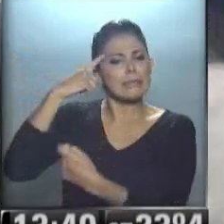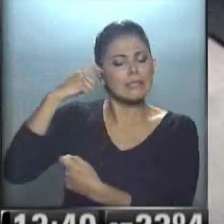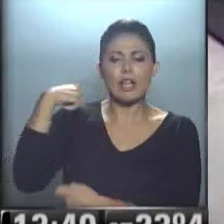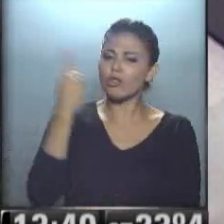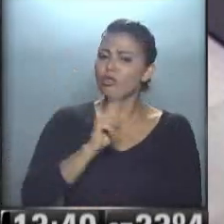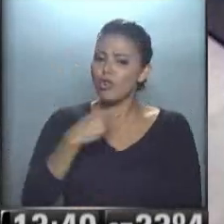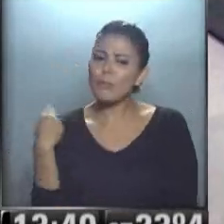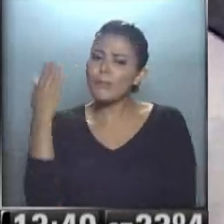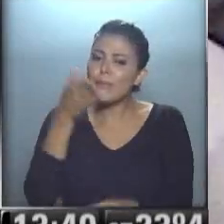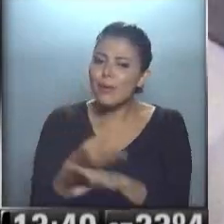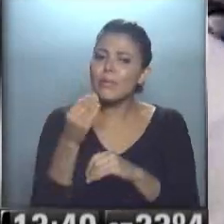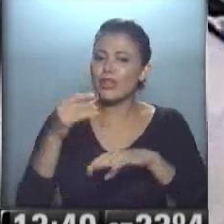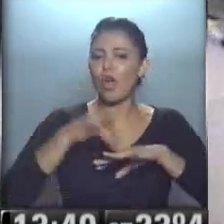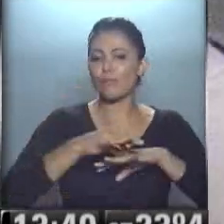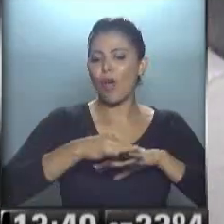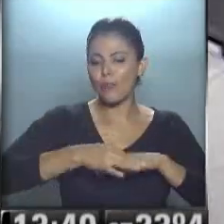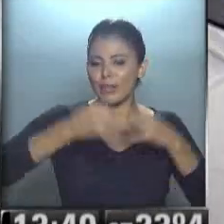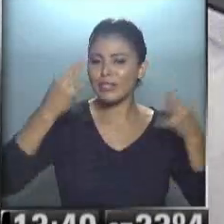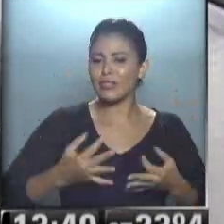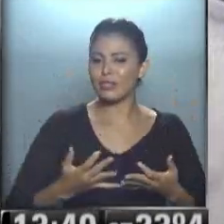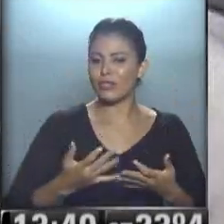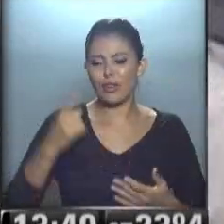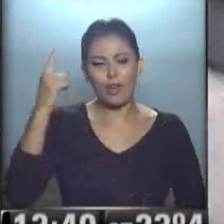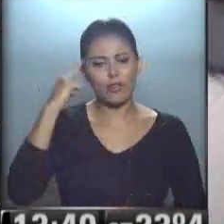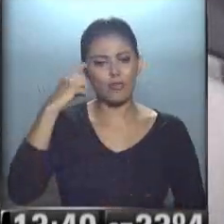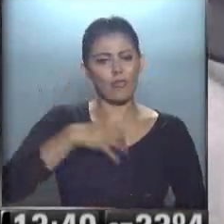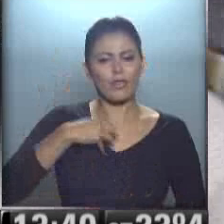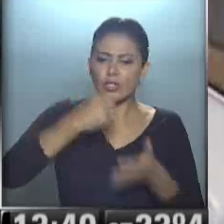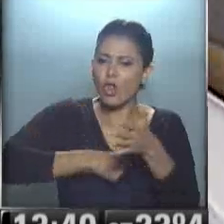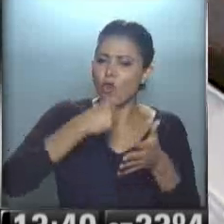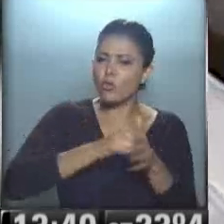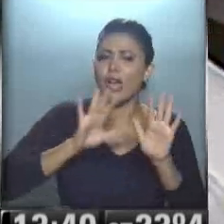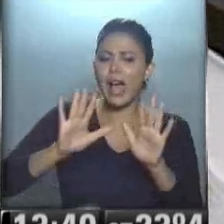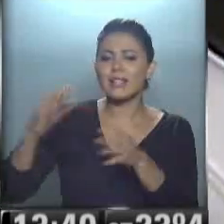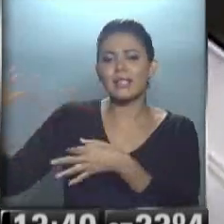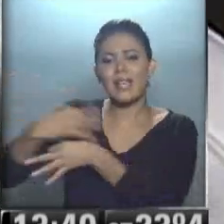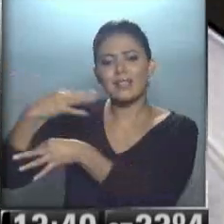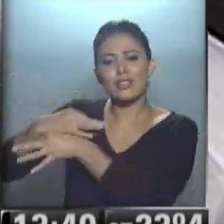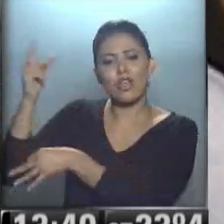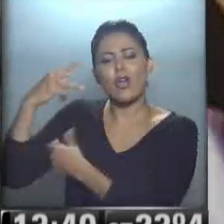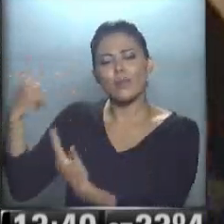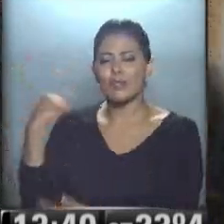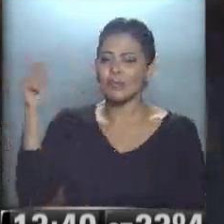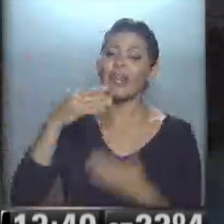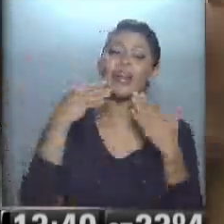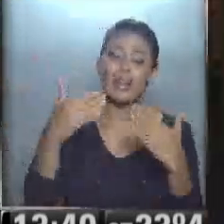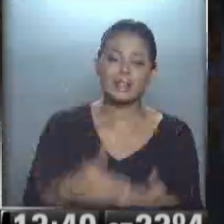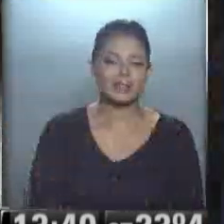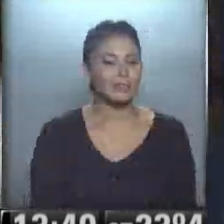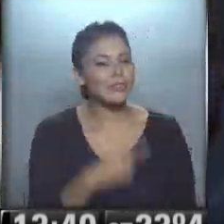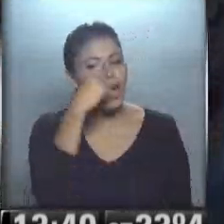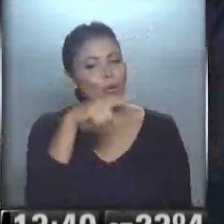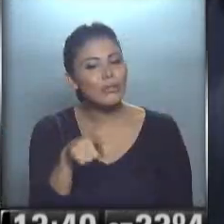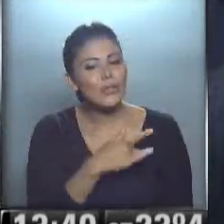Nosotros venimos porque tenemos un compromiso moral con convicciones y militancia. Es lo que nos enseñó Néstor. Por eso estamos acá. Gracias. Por último, a